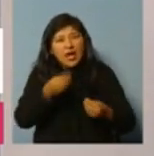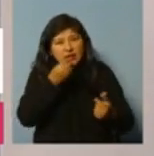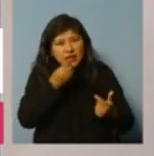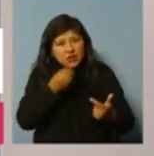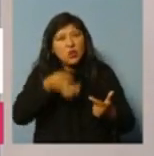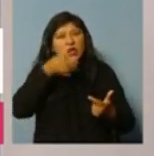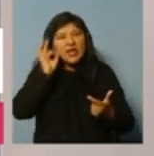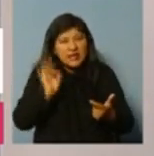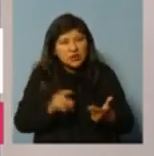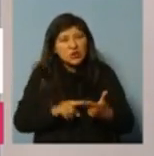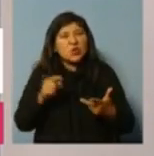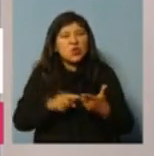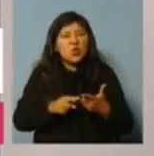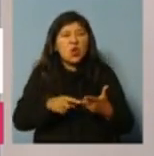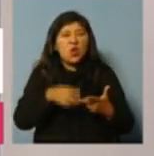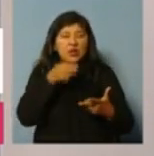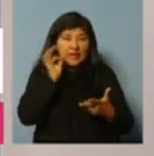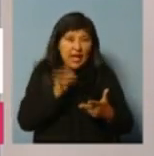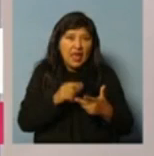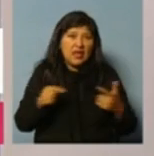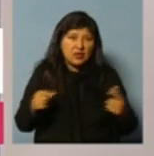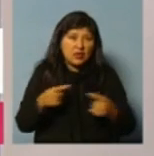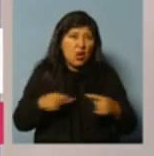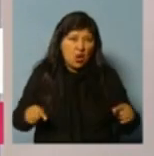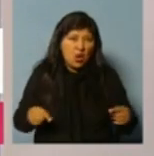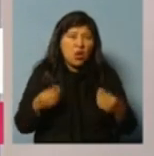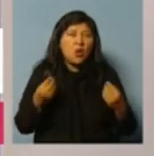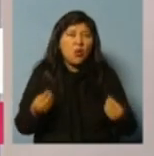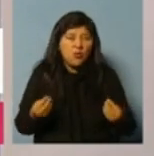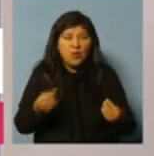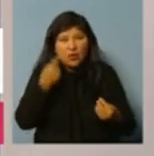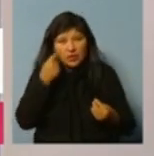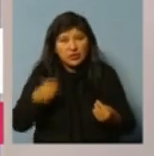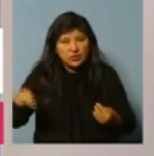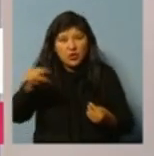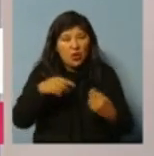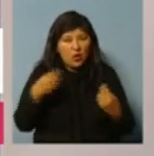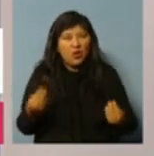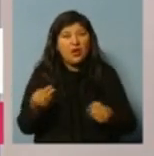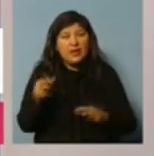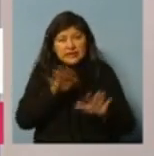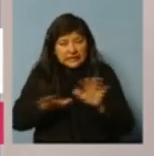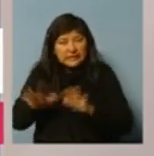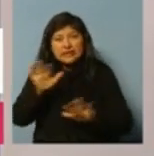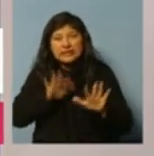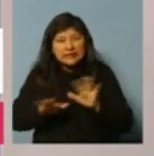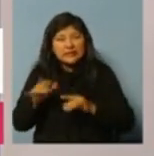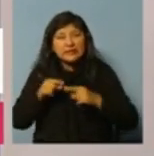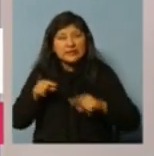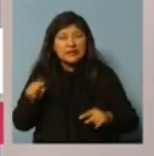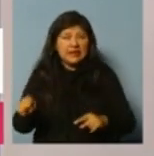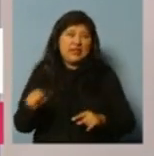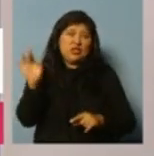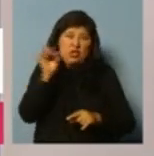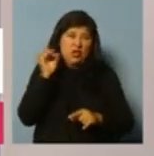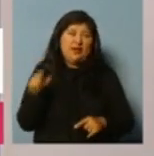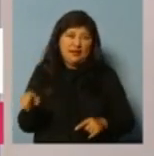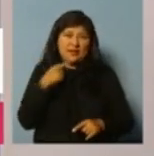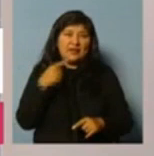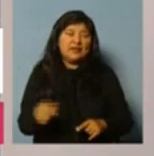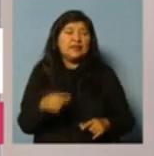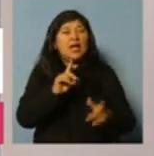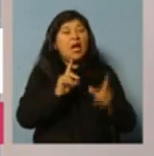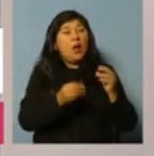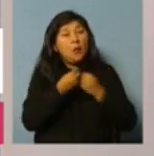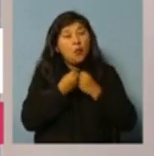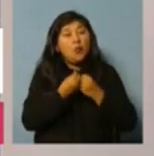almuerzo o merienda y que no están teniendo y que ya han acortado la cadena en los cuales muchos